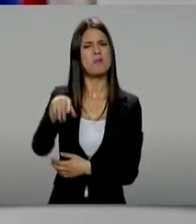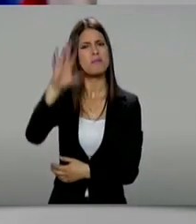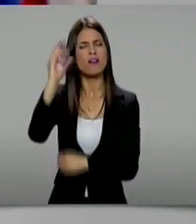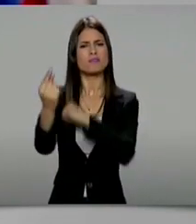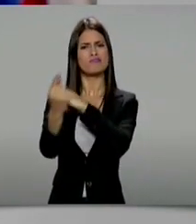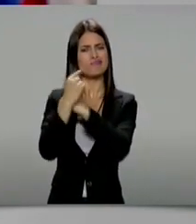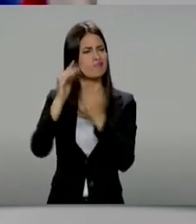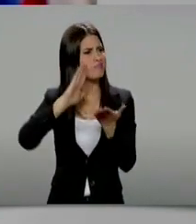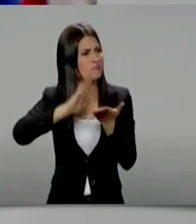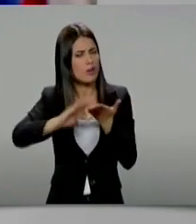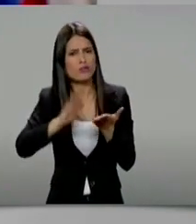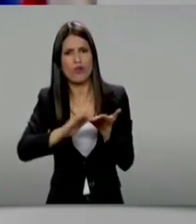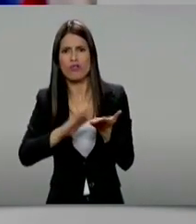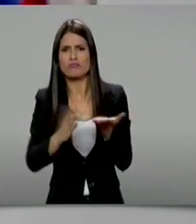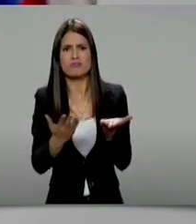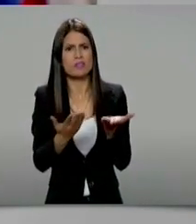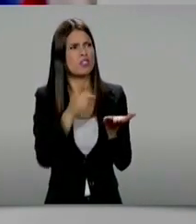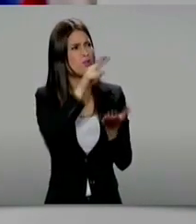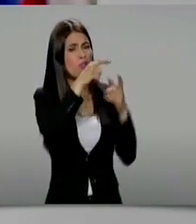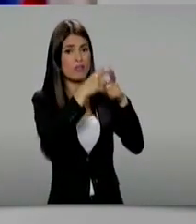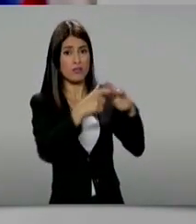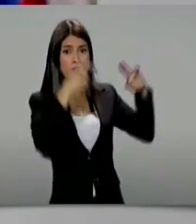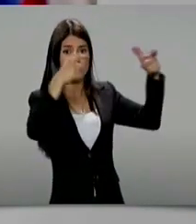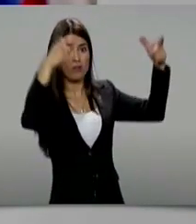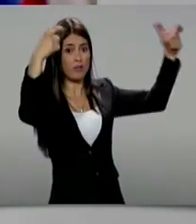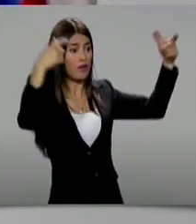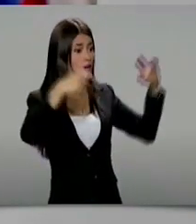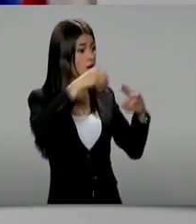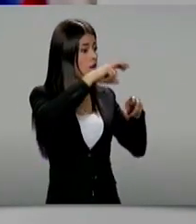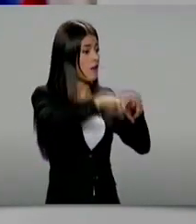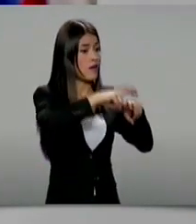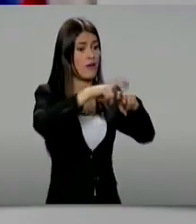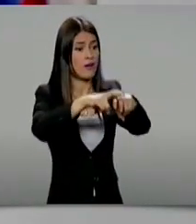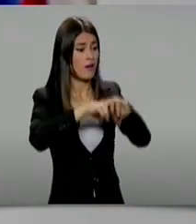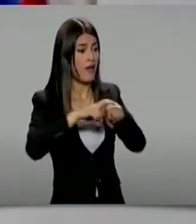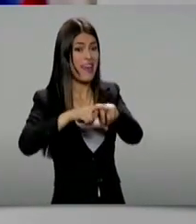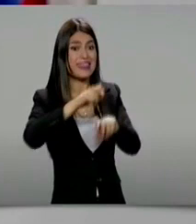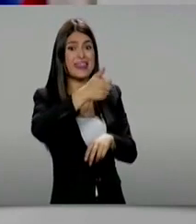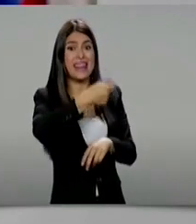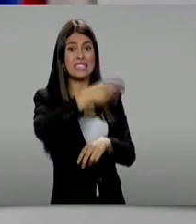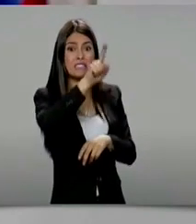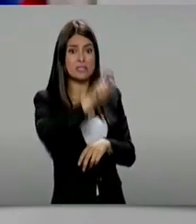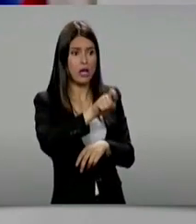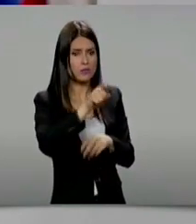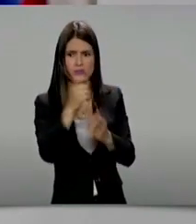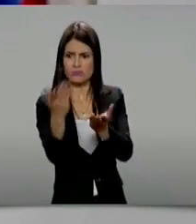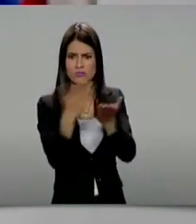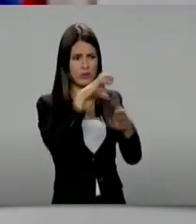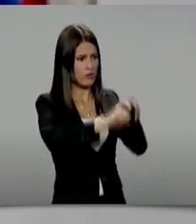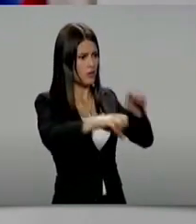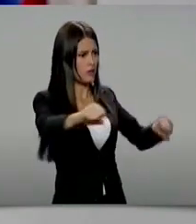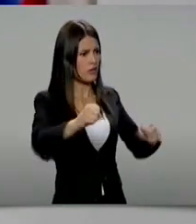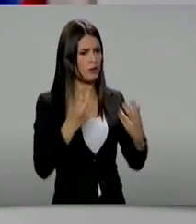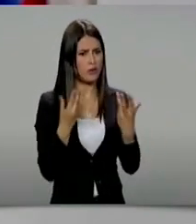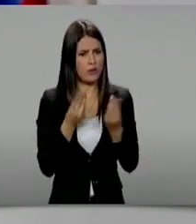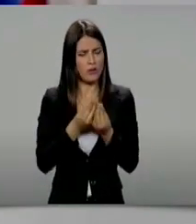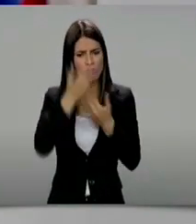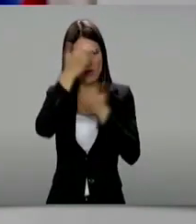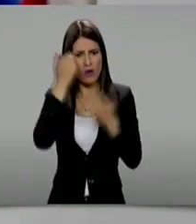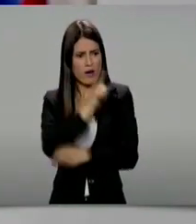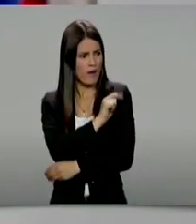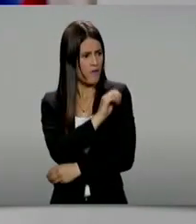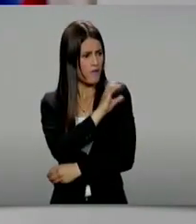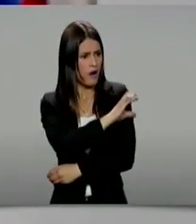establecidas para las unidades y víctimas afectadas por el conflicto serían para las Farc en el nuevo